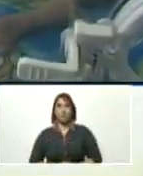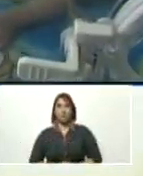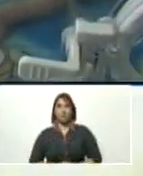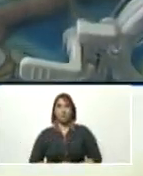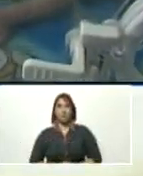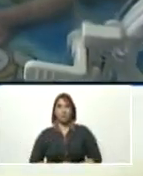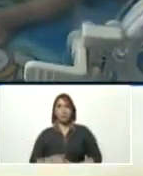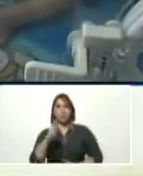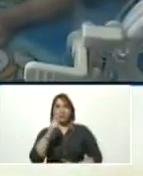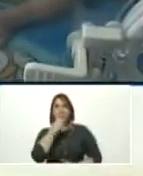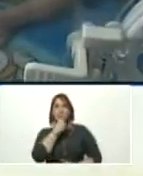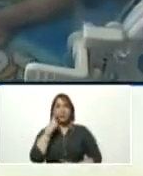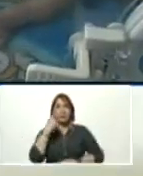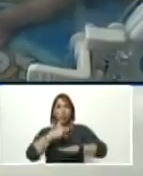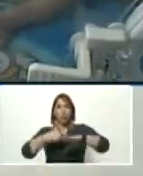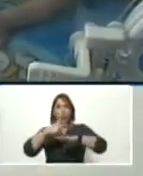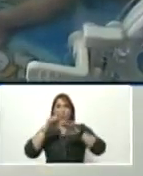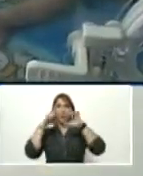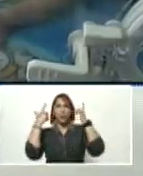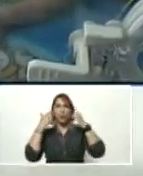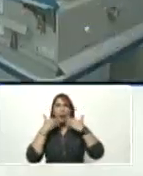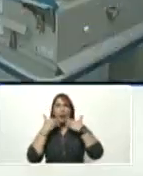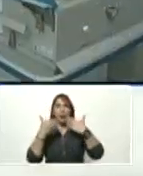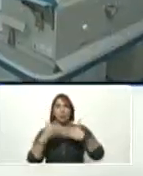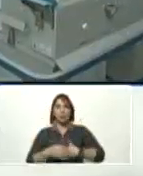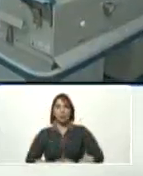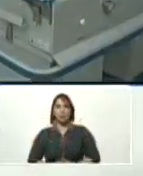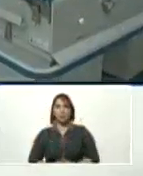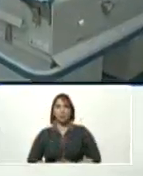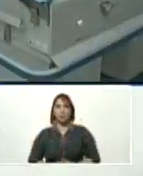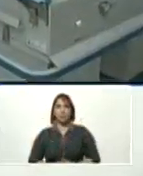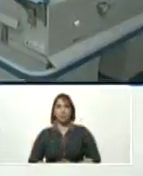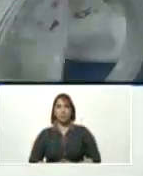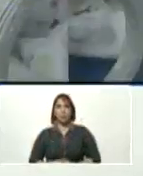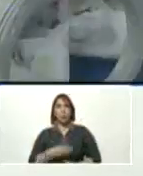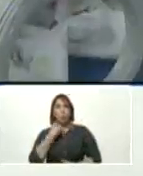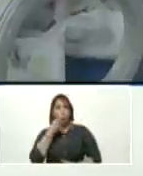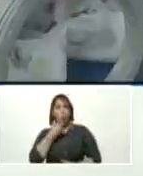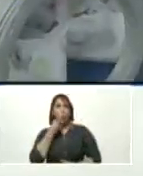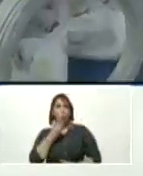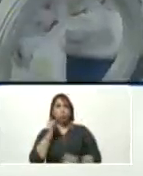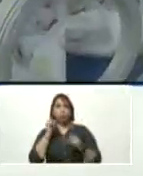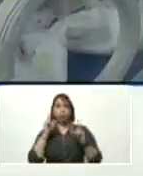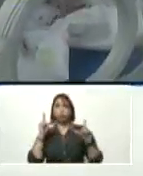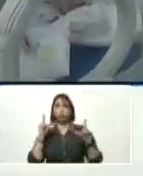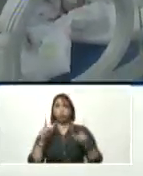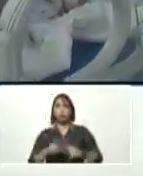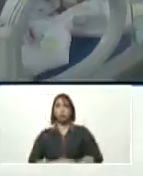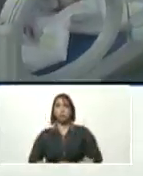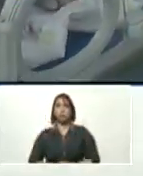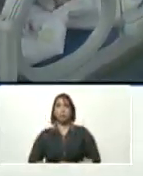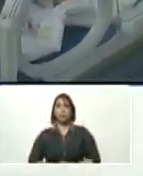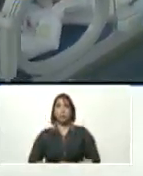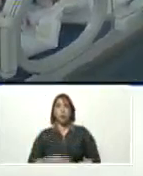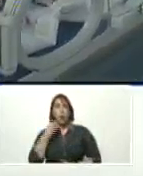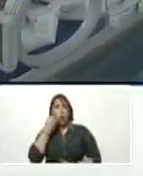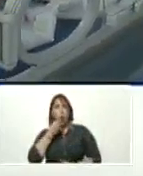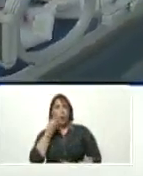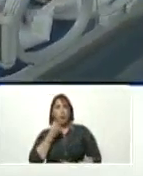Alejandro, gobernador de La Guaira, gracias. Este muchacho es maravilloso, este gobernador. Uno de los